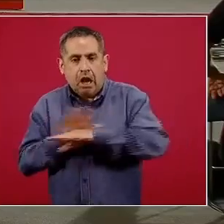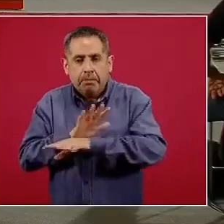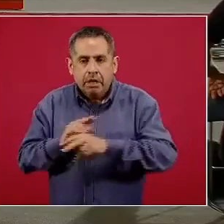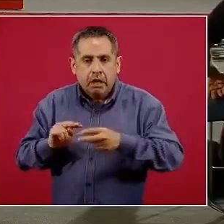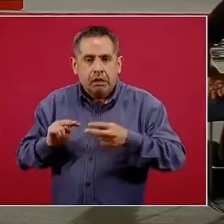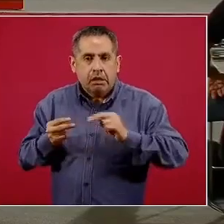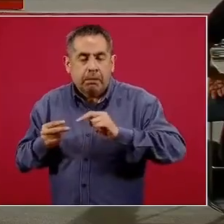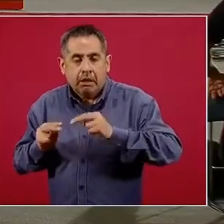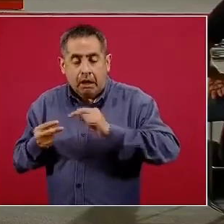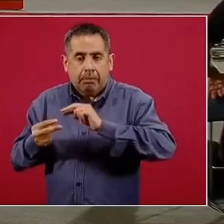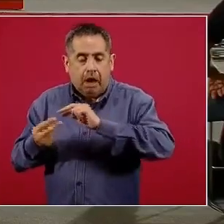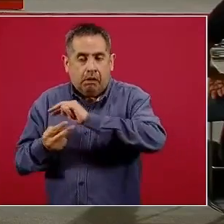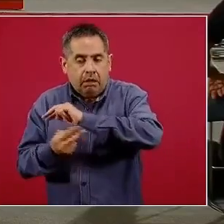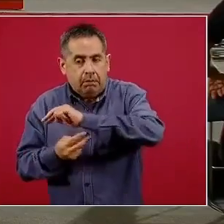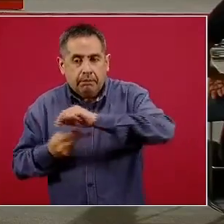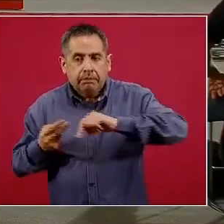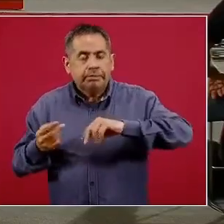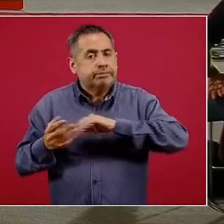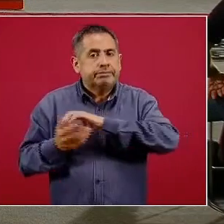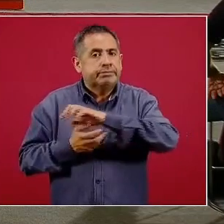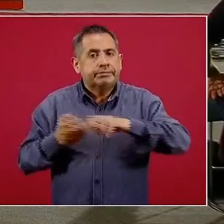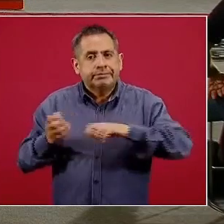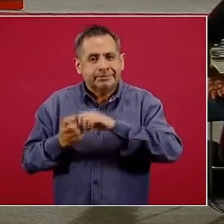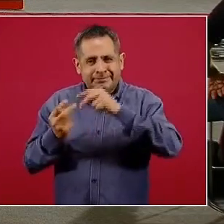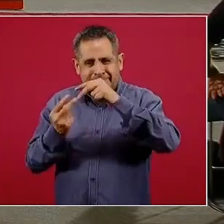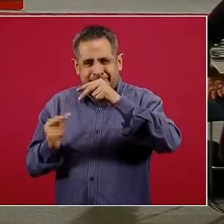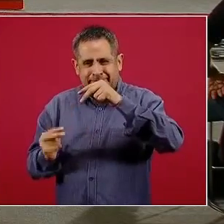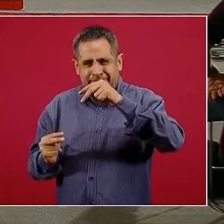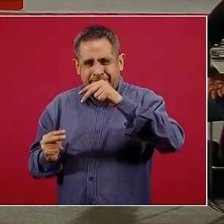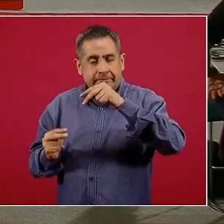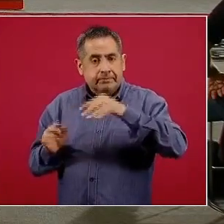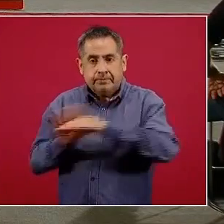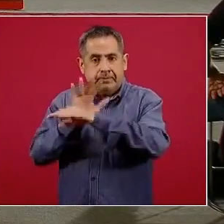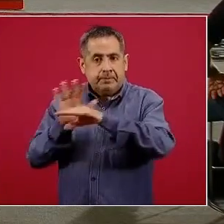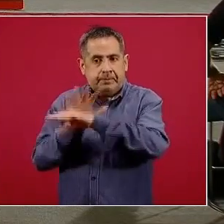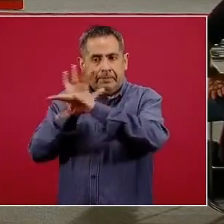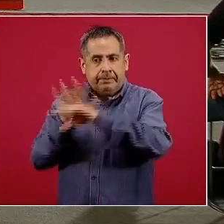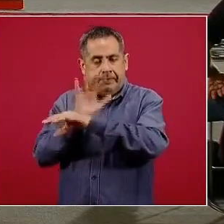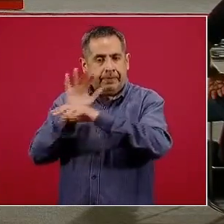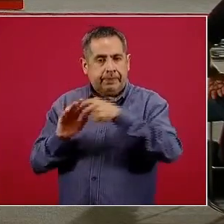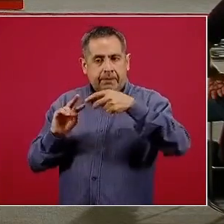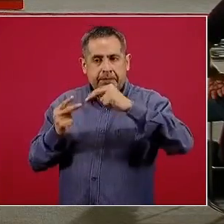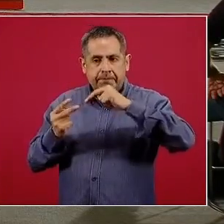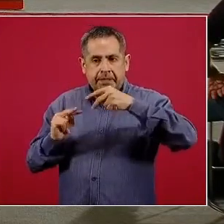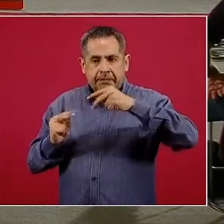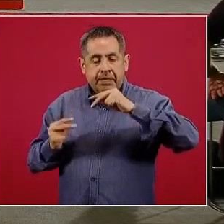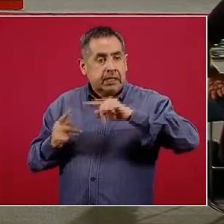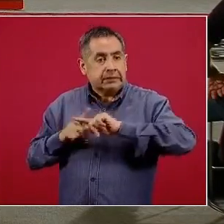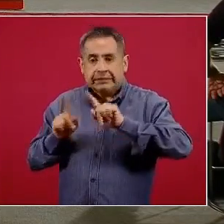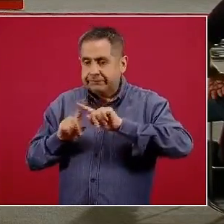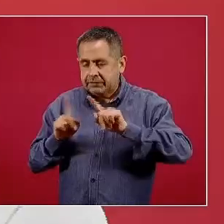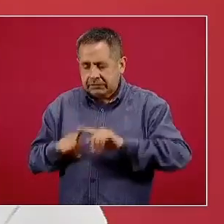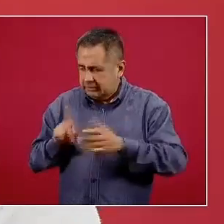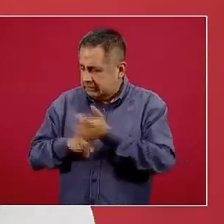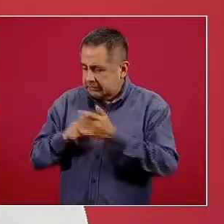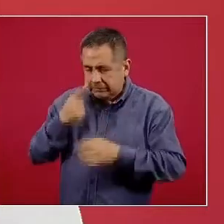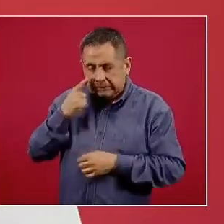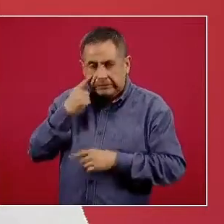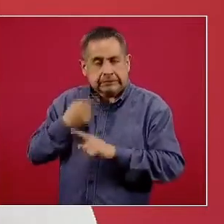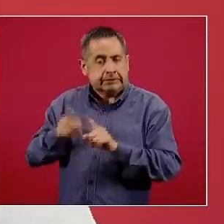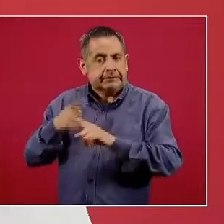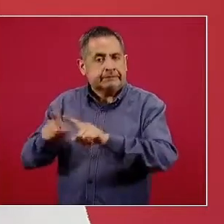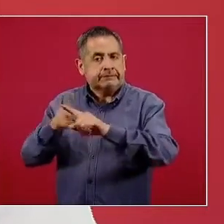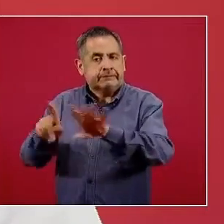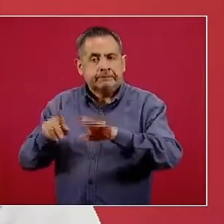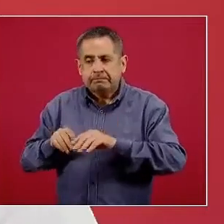lo largo del año se van presentando mutaciones de los virus de influenza, de los tipos y subtipos de virus de influenza